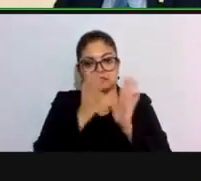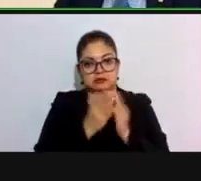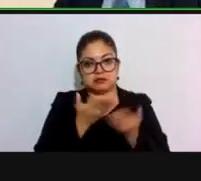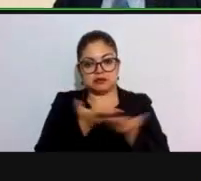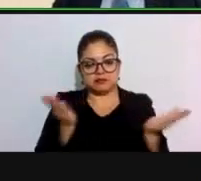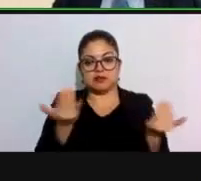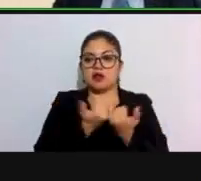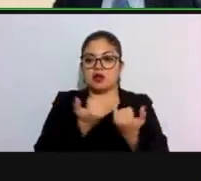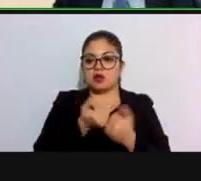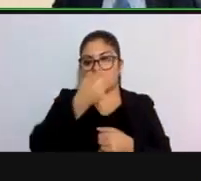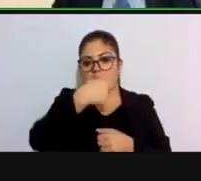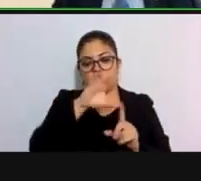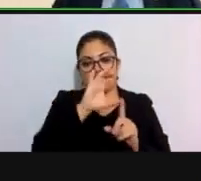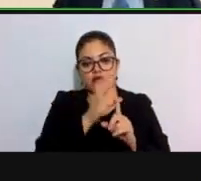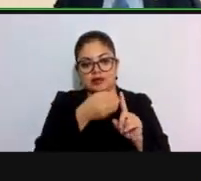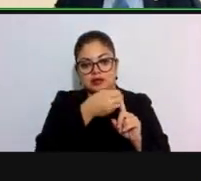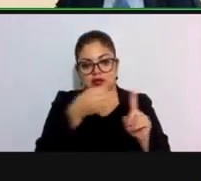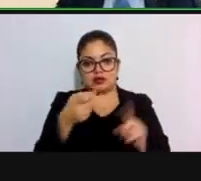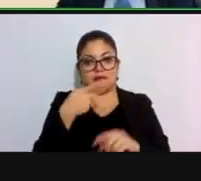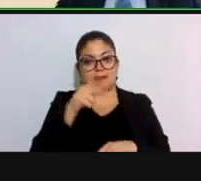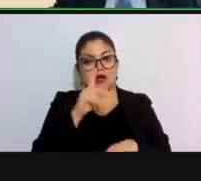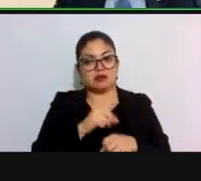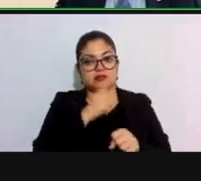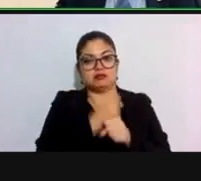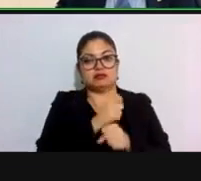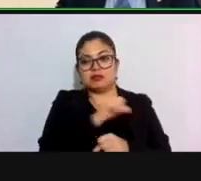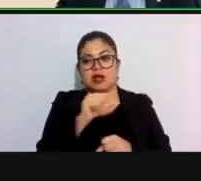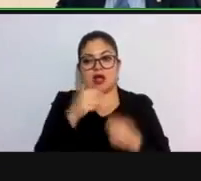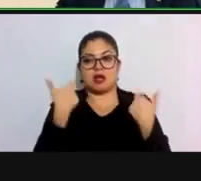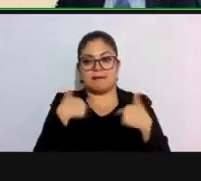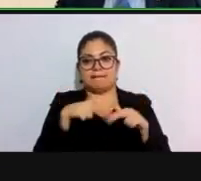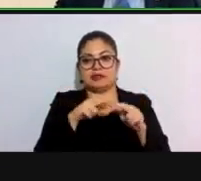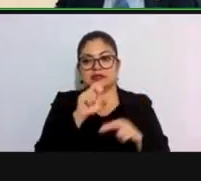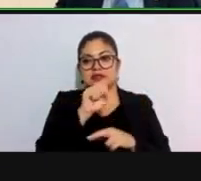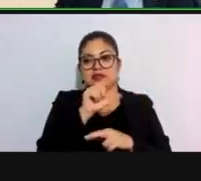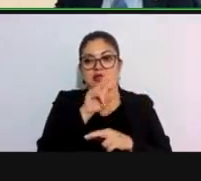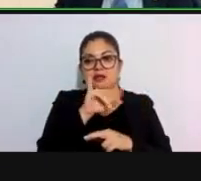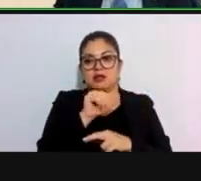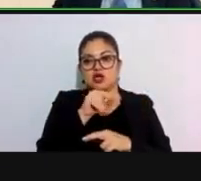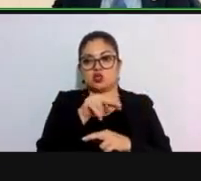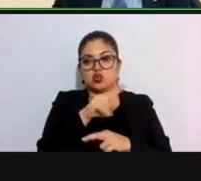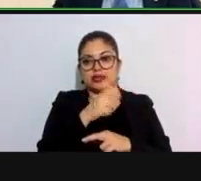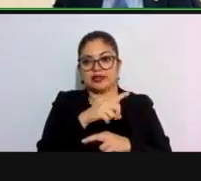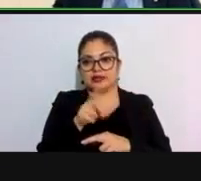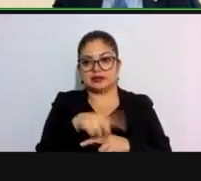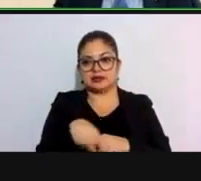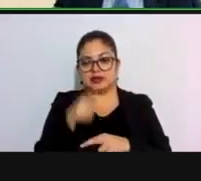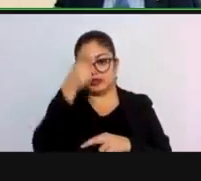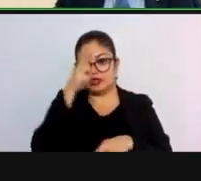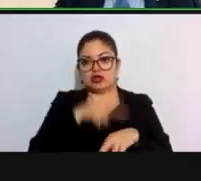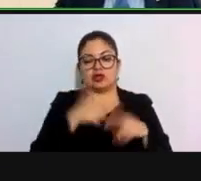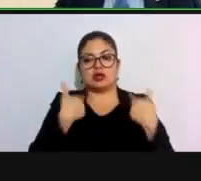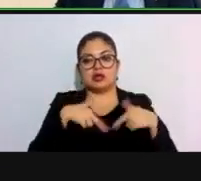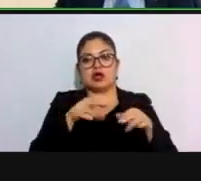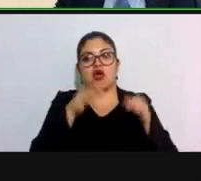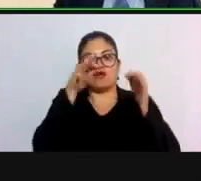muy particularmente a la maestra Silvia Núñez, directora de la representación oficial de la UNAM en la ciudad de